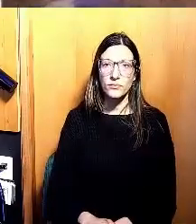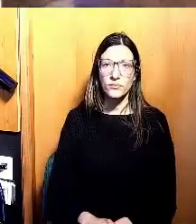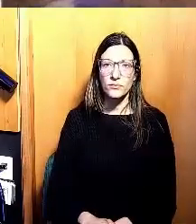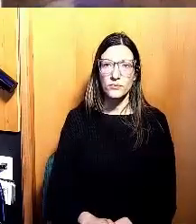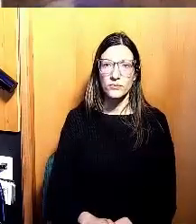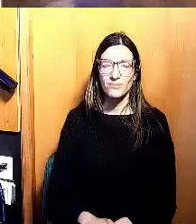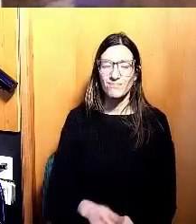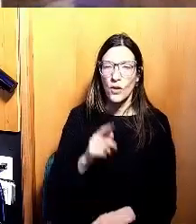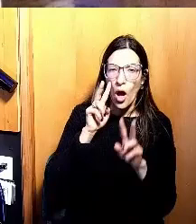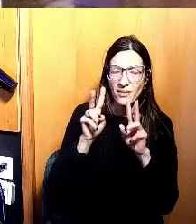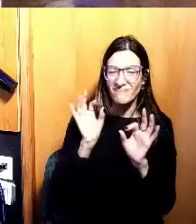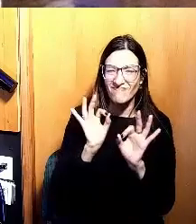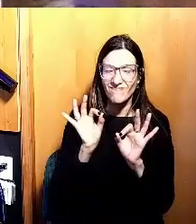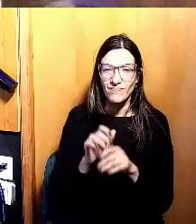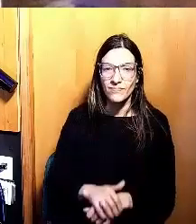No veo nada, perdón.